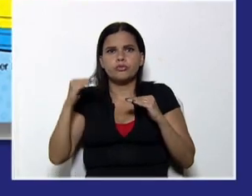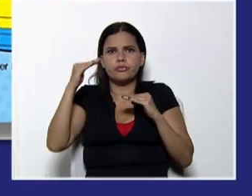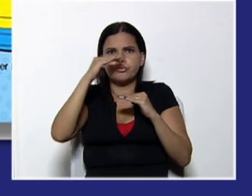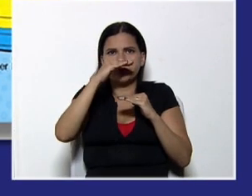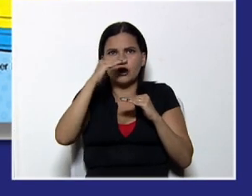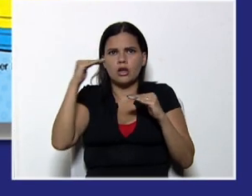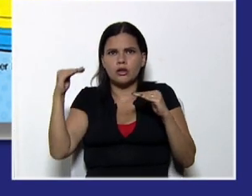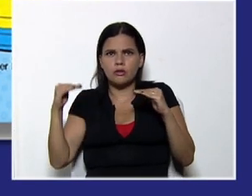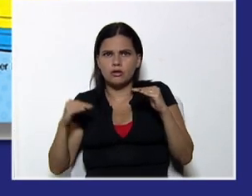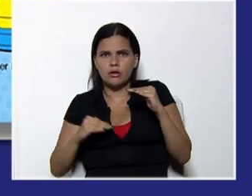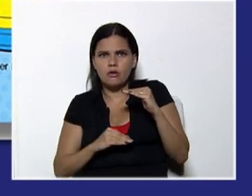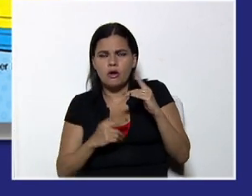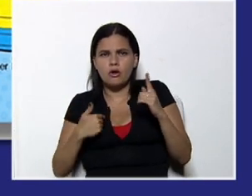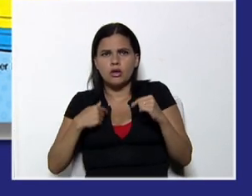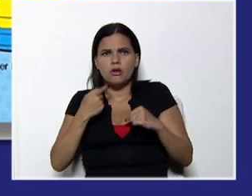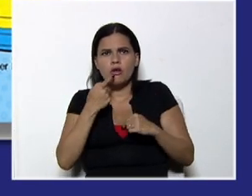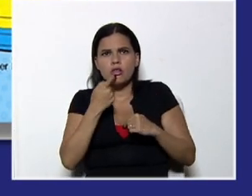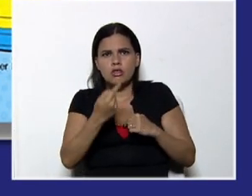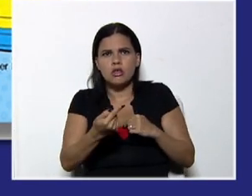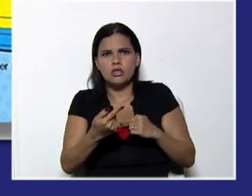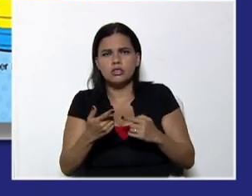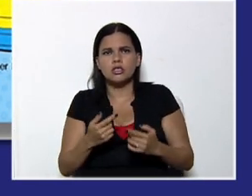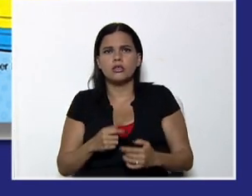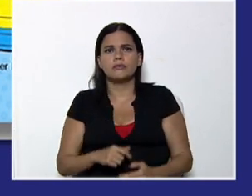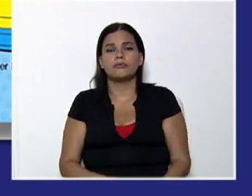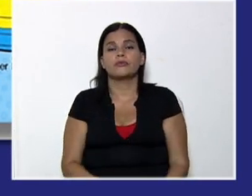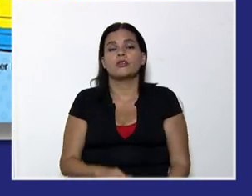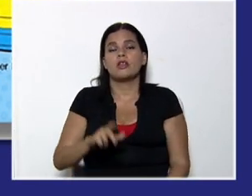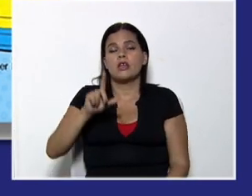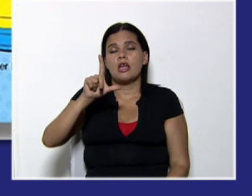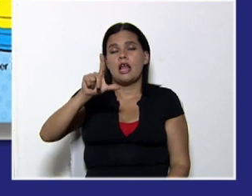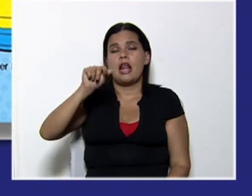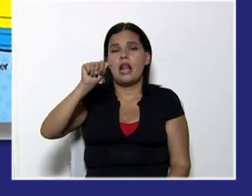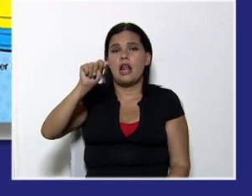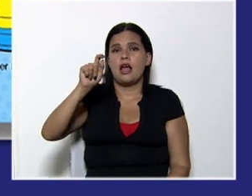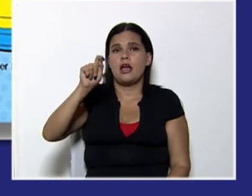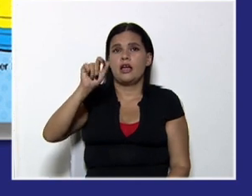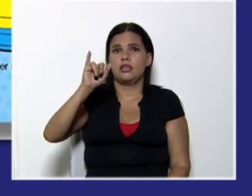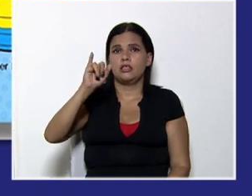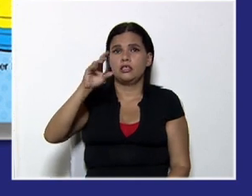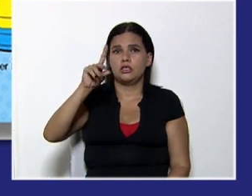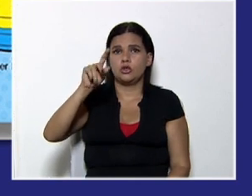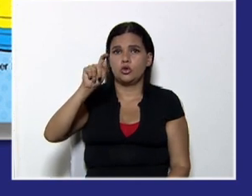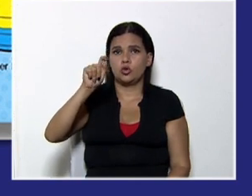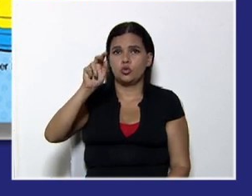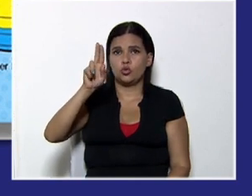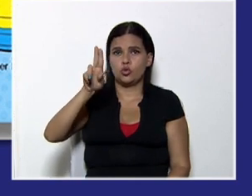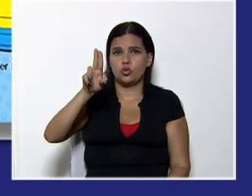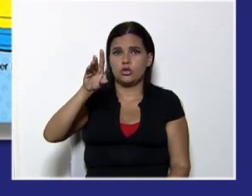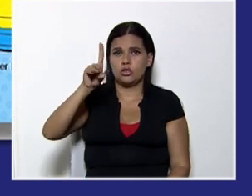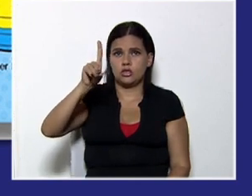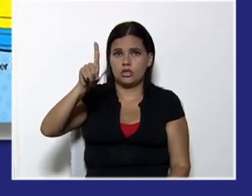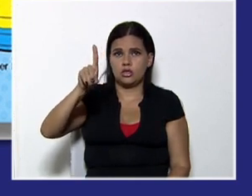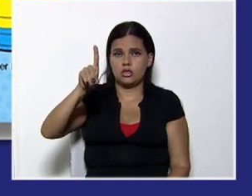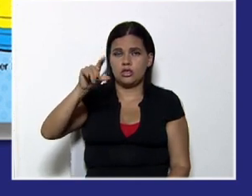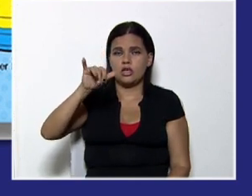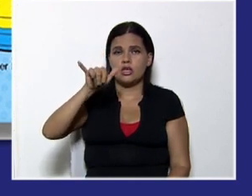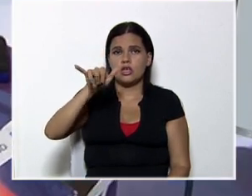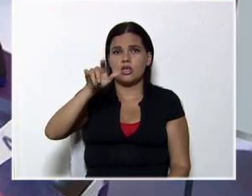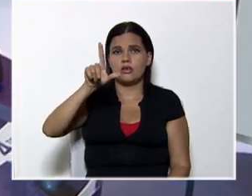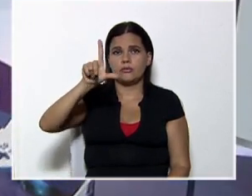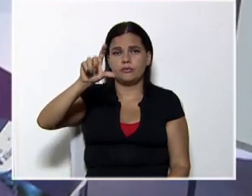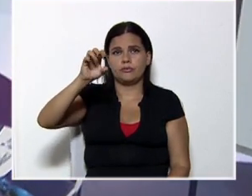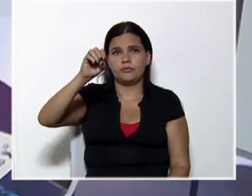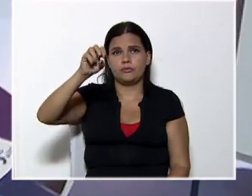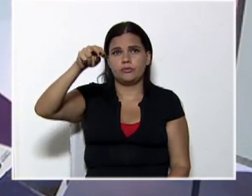de otra, que nos indican la latitud y la longitud. Bien, nosotros podemos ubicar